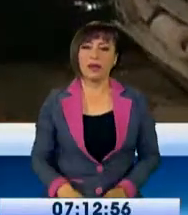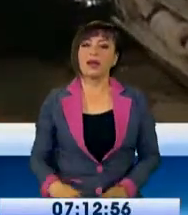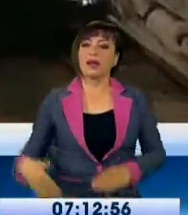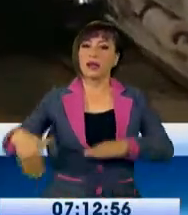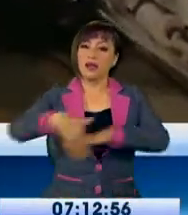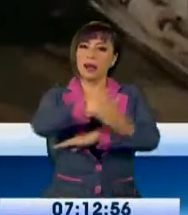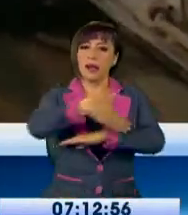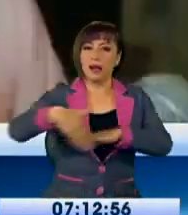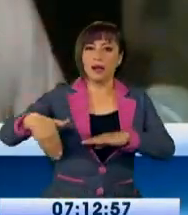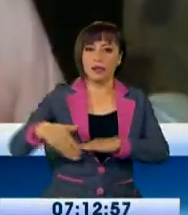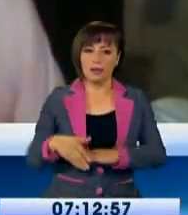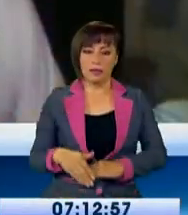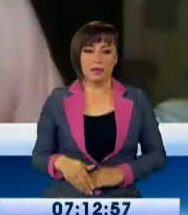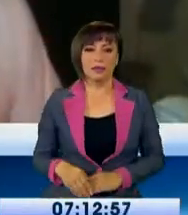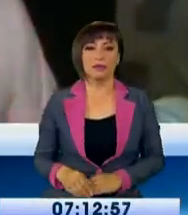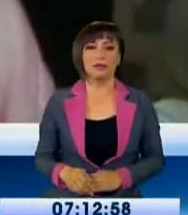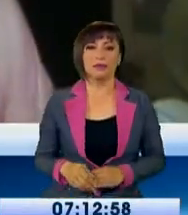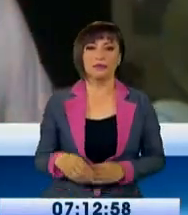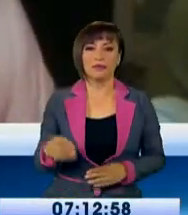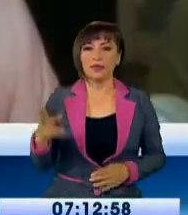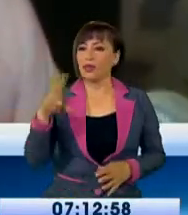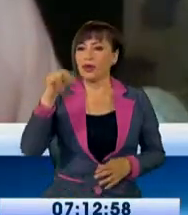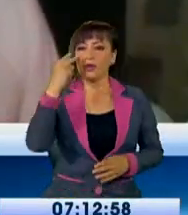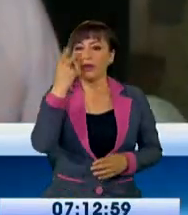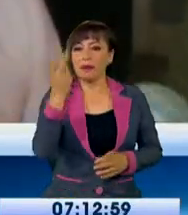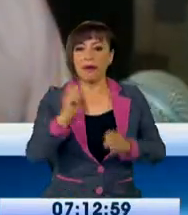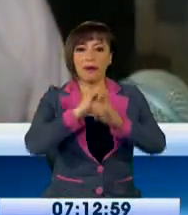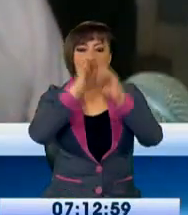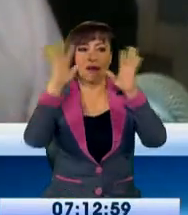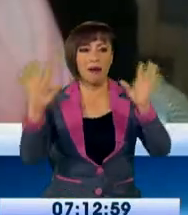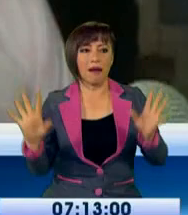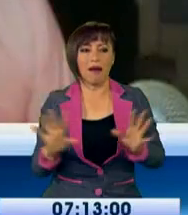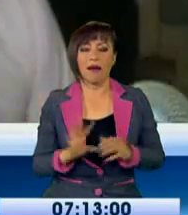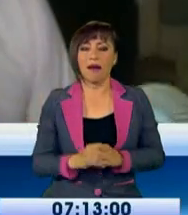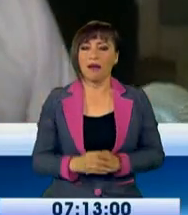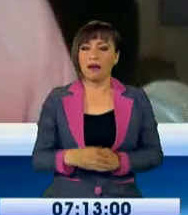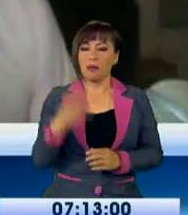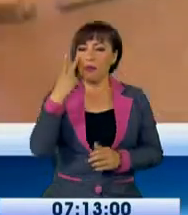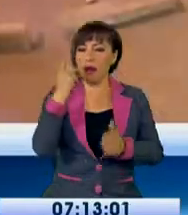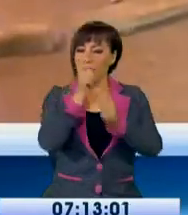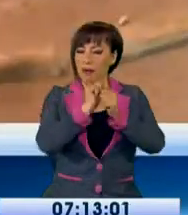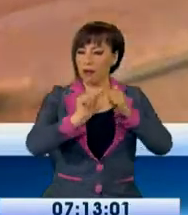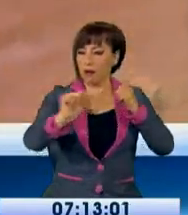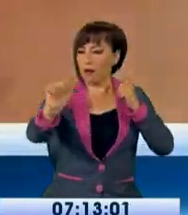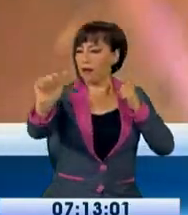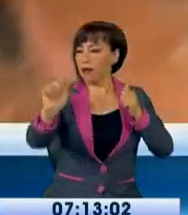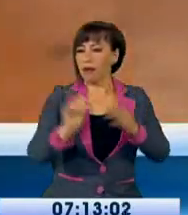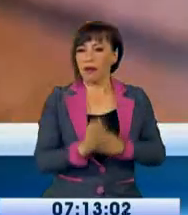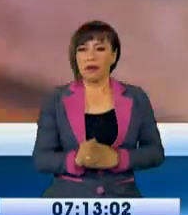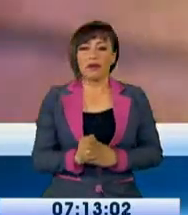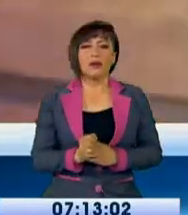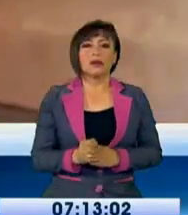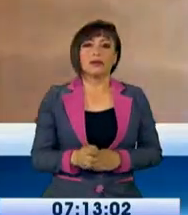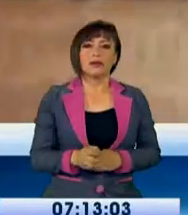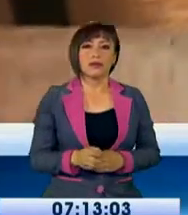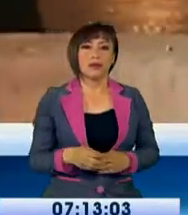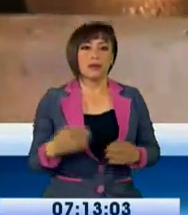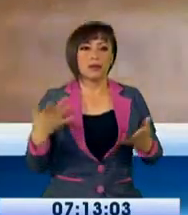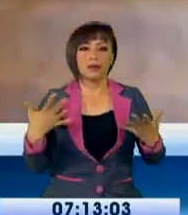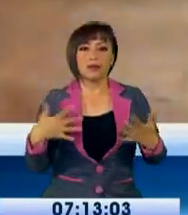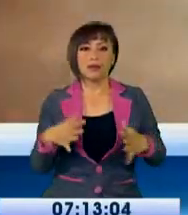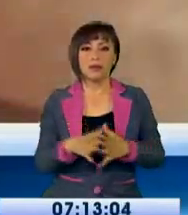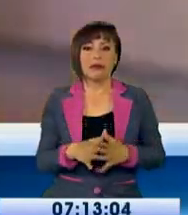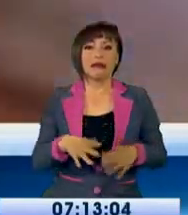avenida Plaza Dañí. No hay señalización visible para poder uno ver de lejos. La colisión destruyó los trabajos